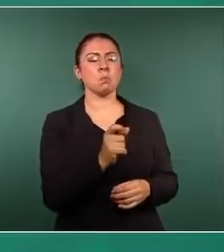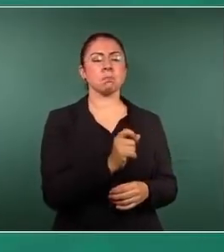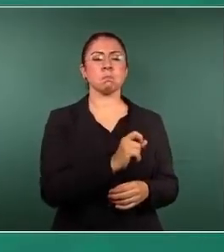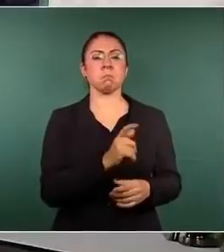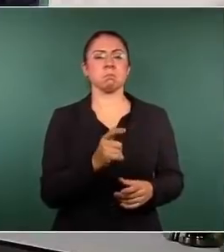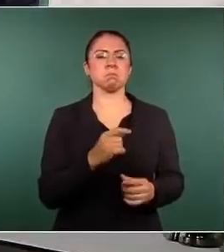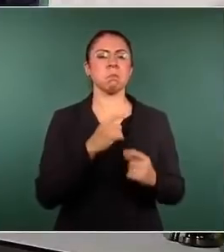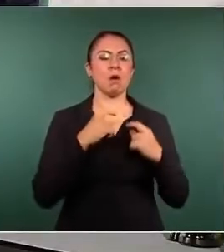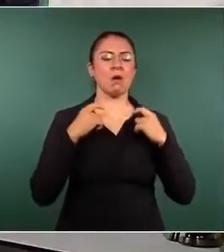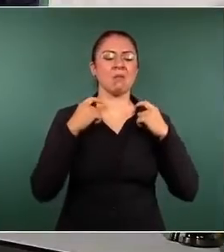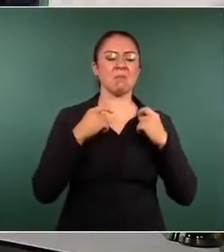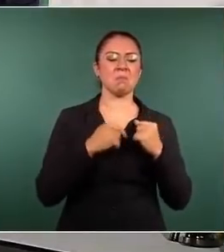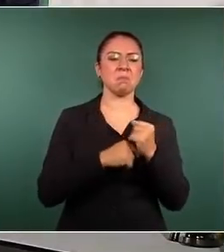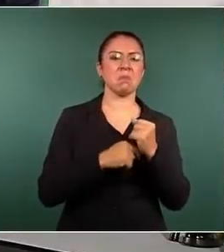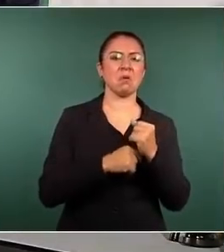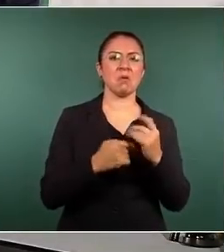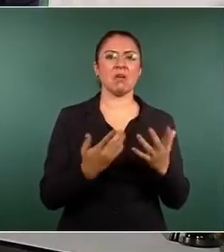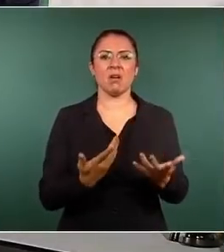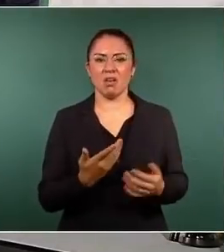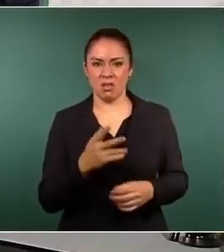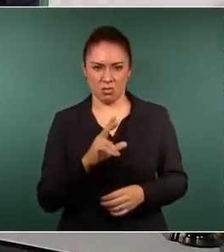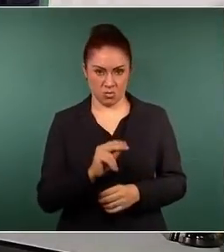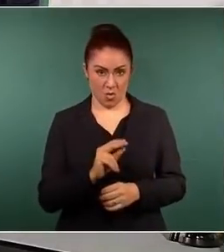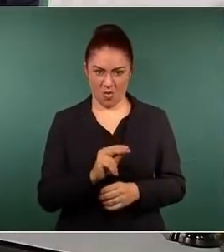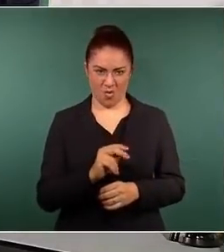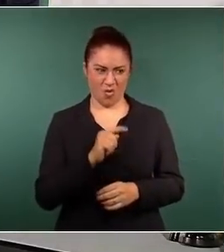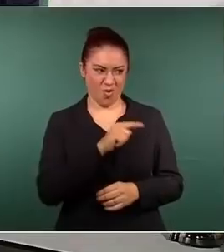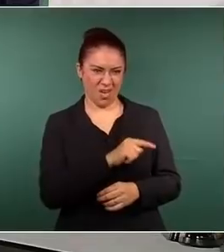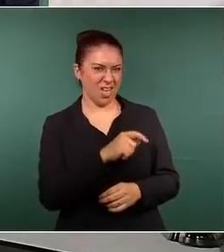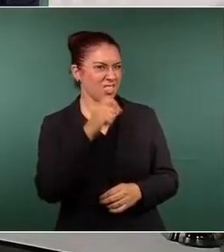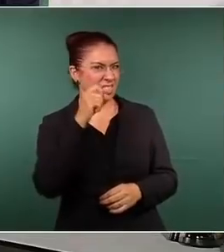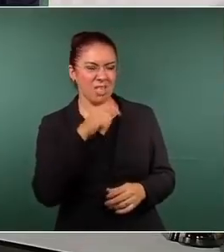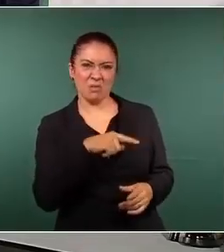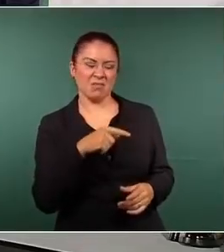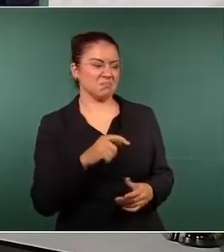ni la ni de la delincuencia organizada